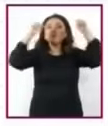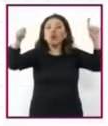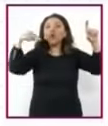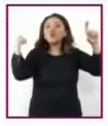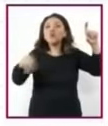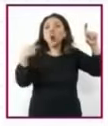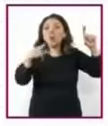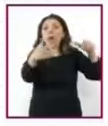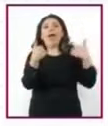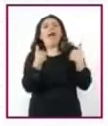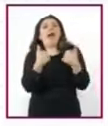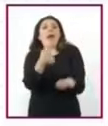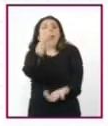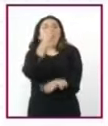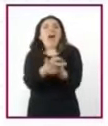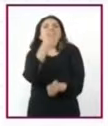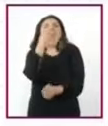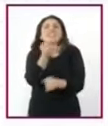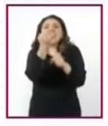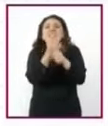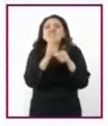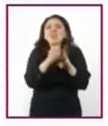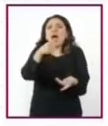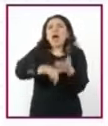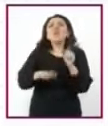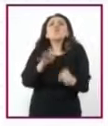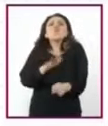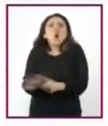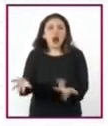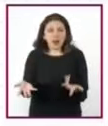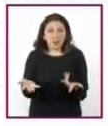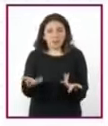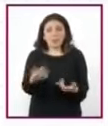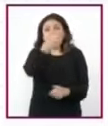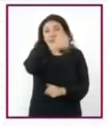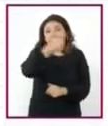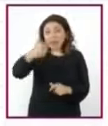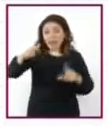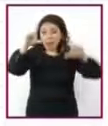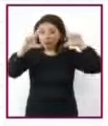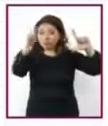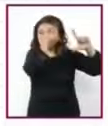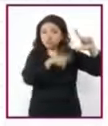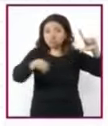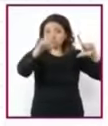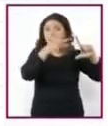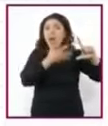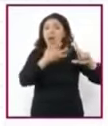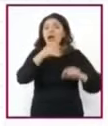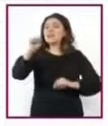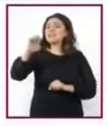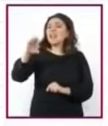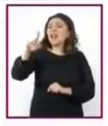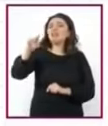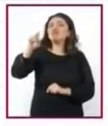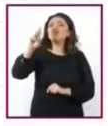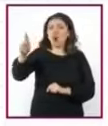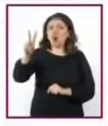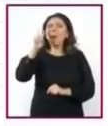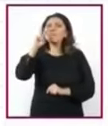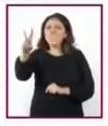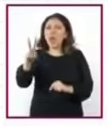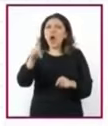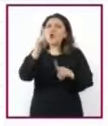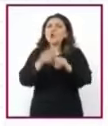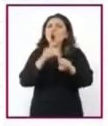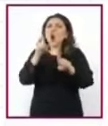título para comprender mejor qué información contiene. Cada gráfica circular contiene sectores, que son